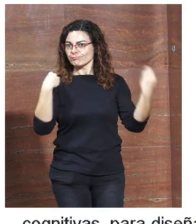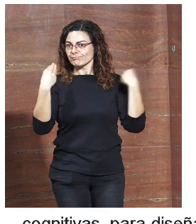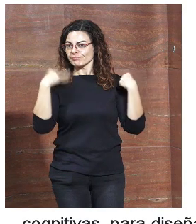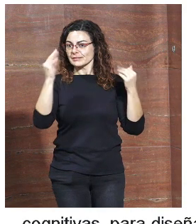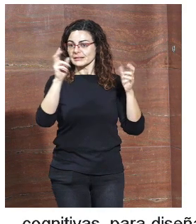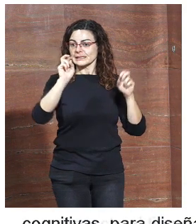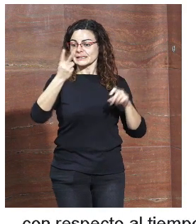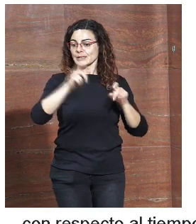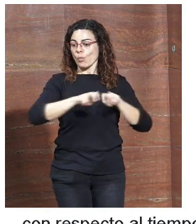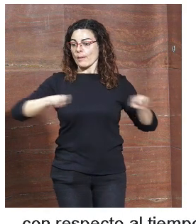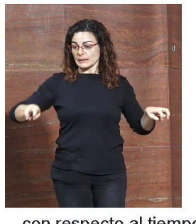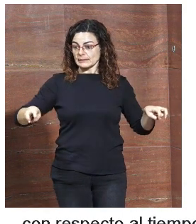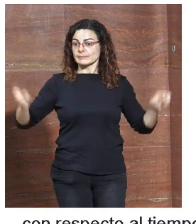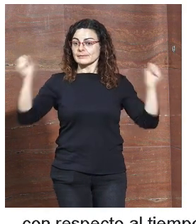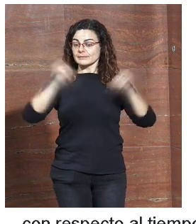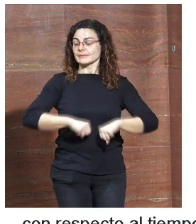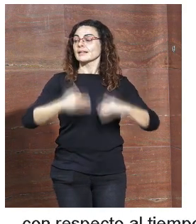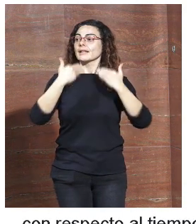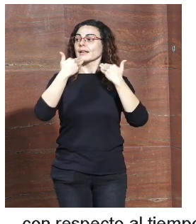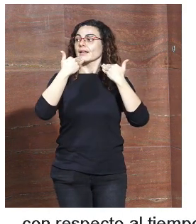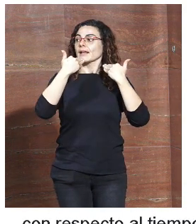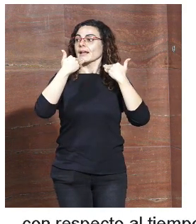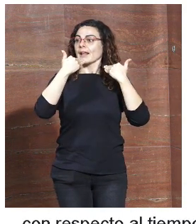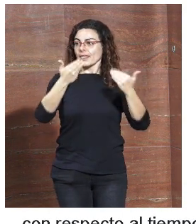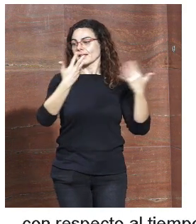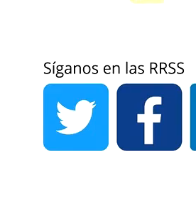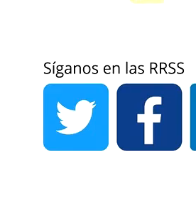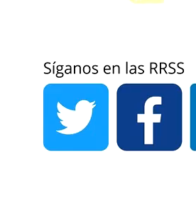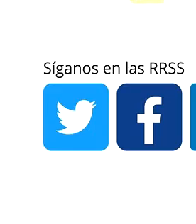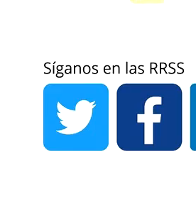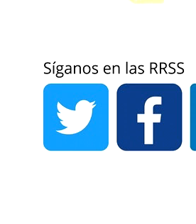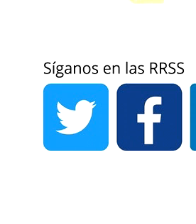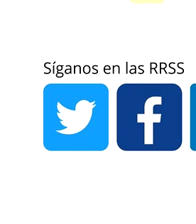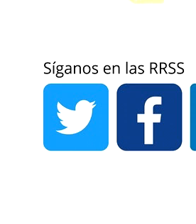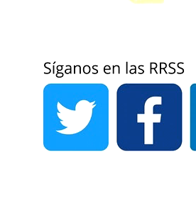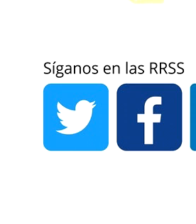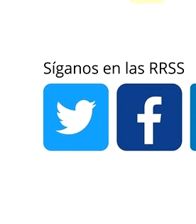vamos a dar paso a la segunda mesa. ¿De acuerdo? Muchísimas gracias y hasta la próxima.